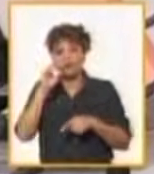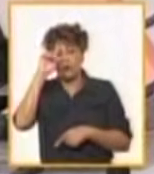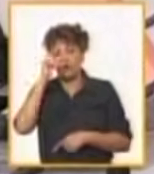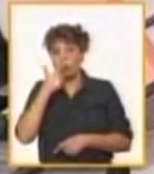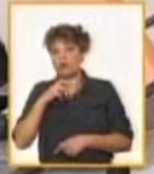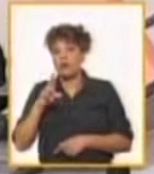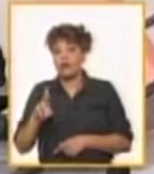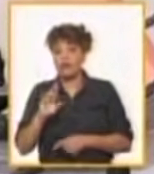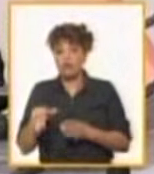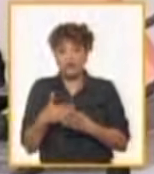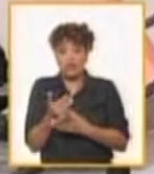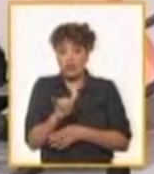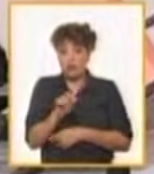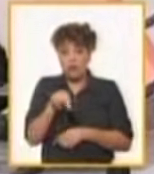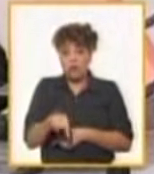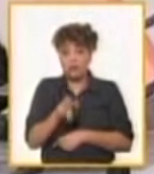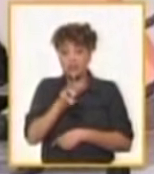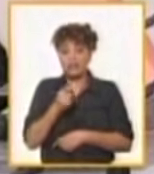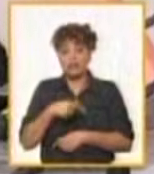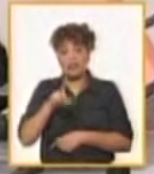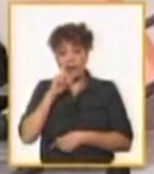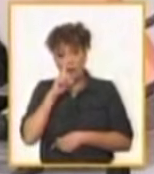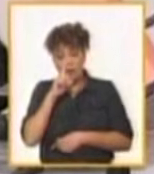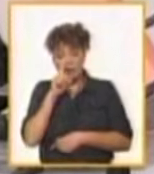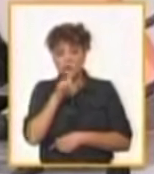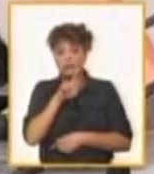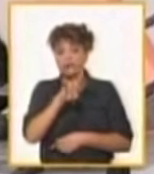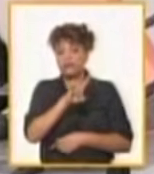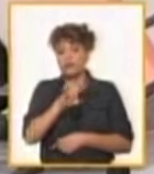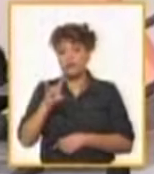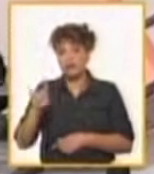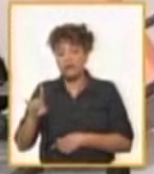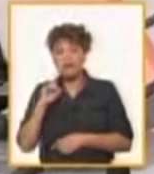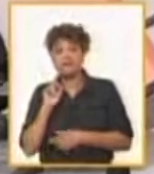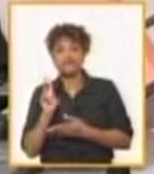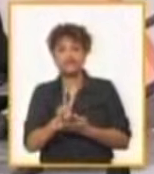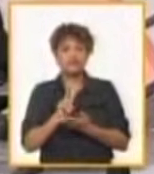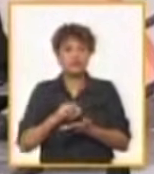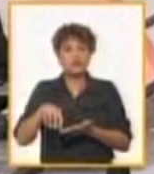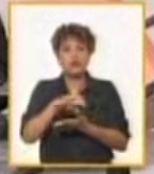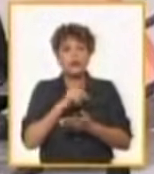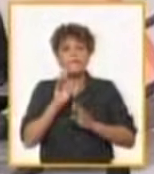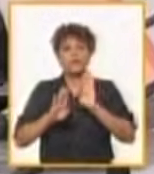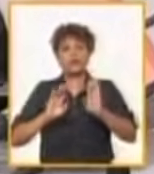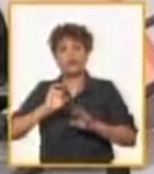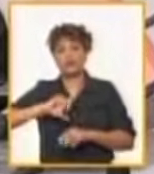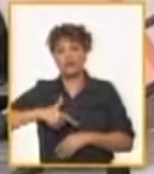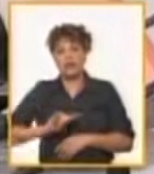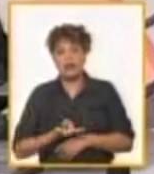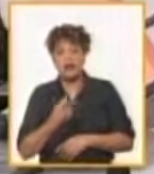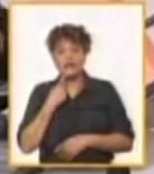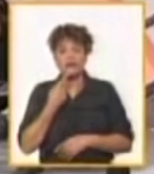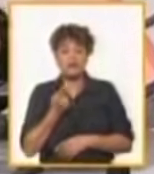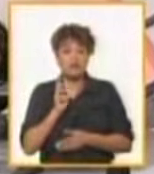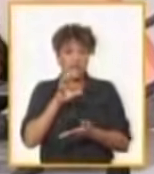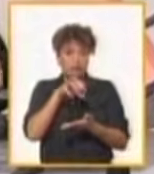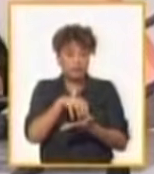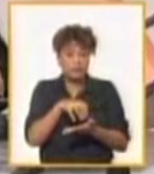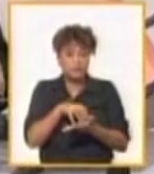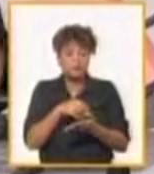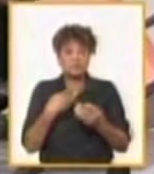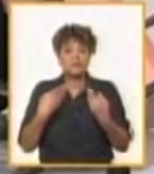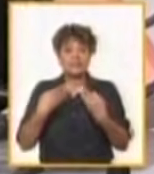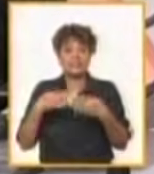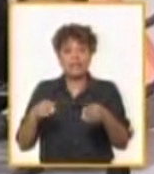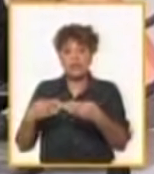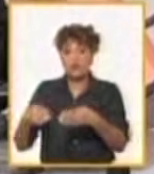día como hoy, 30 de junio de 1999, visitando el Museo de Arte Contemporáneo de Niterói, inaugurando